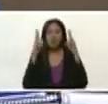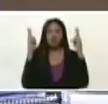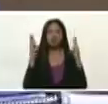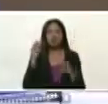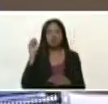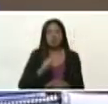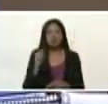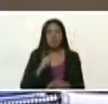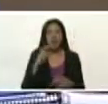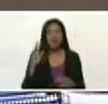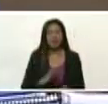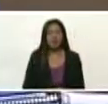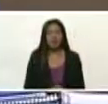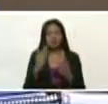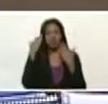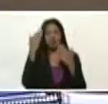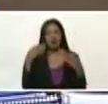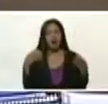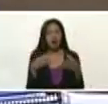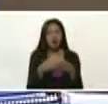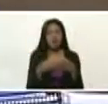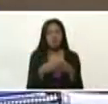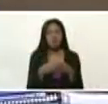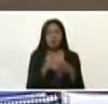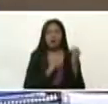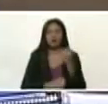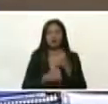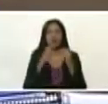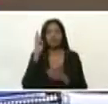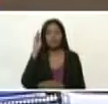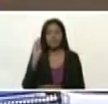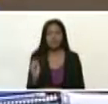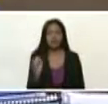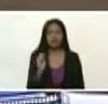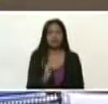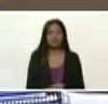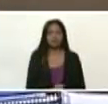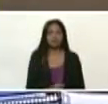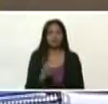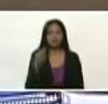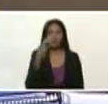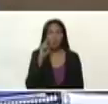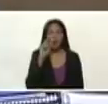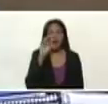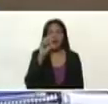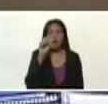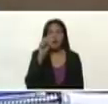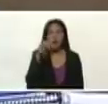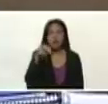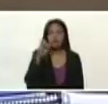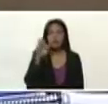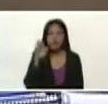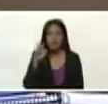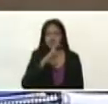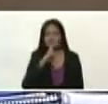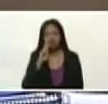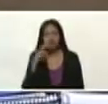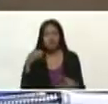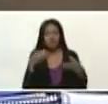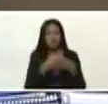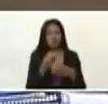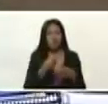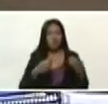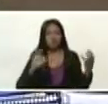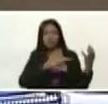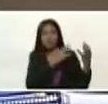es, mi saludo al grupo de Gaita de Petare. Huacaché, Huacaché se llama,